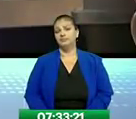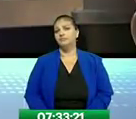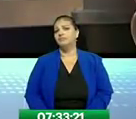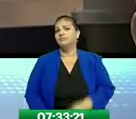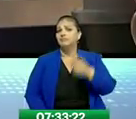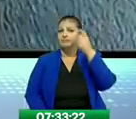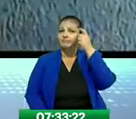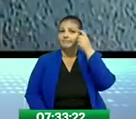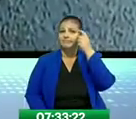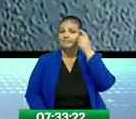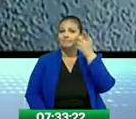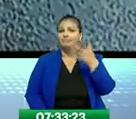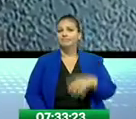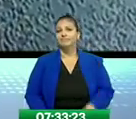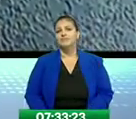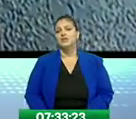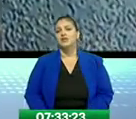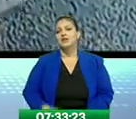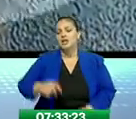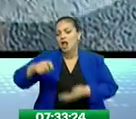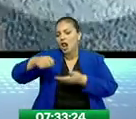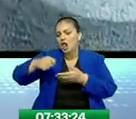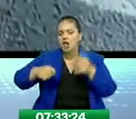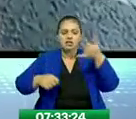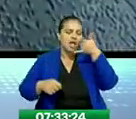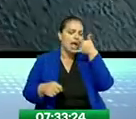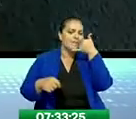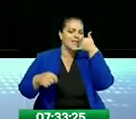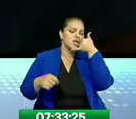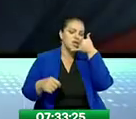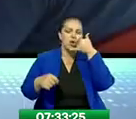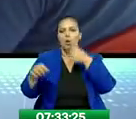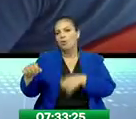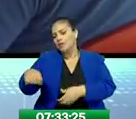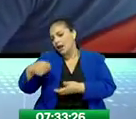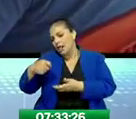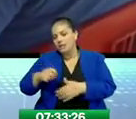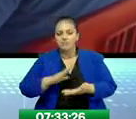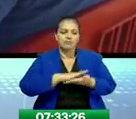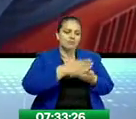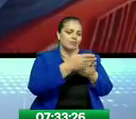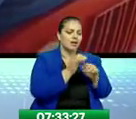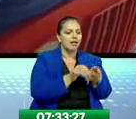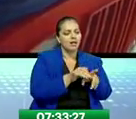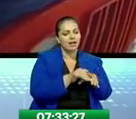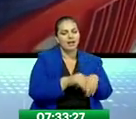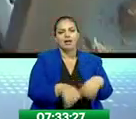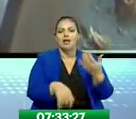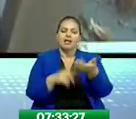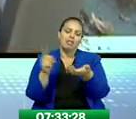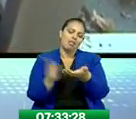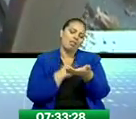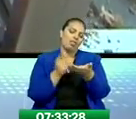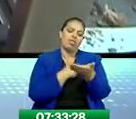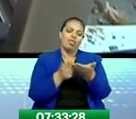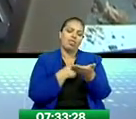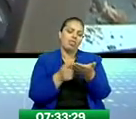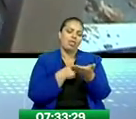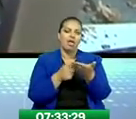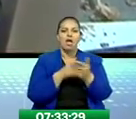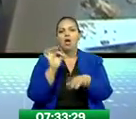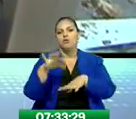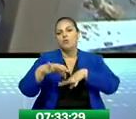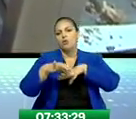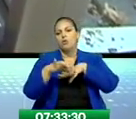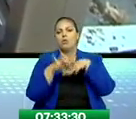almuerzo y nada más. No estés con grandes alhajas, ni con la laptop, ni con el iPad, ni con la tablet, ni con el celular de alta gama. Totalmente